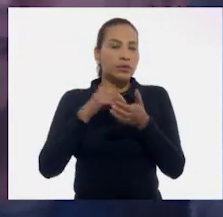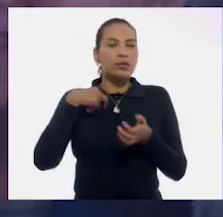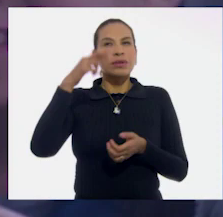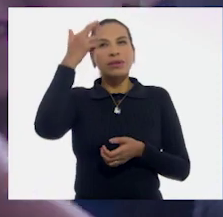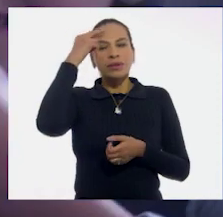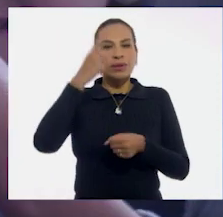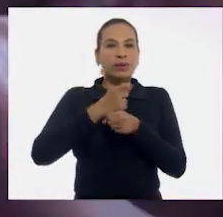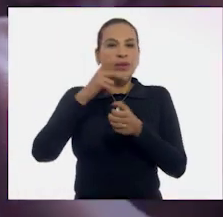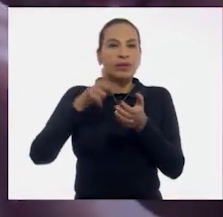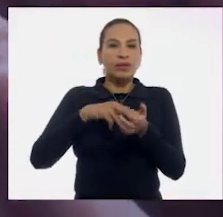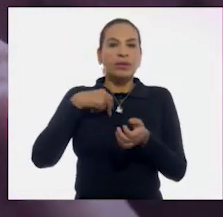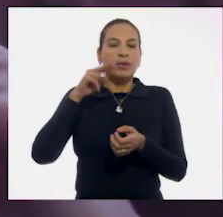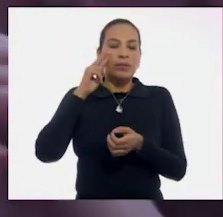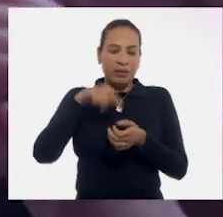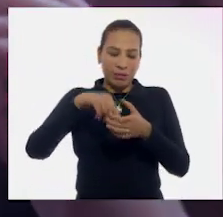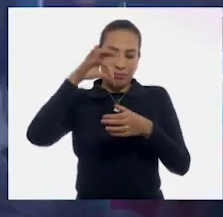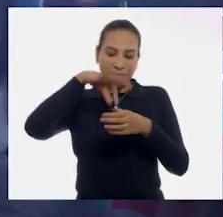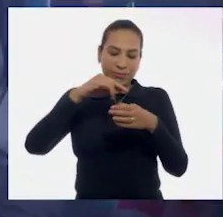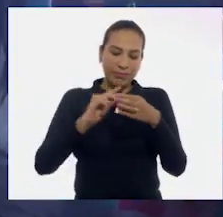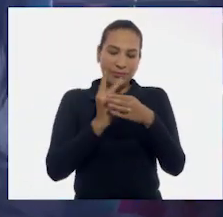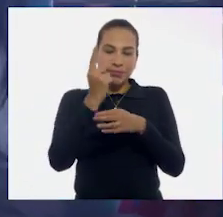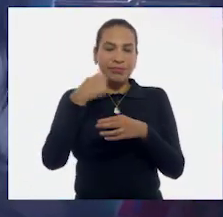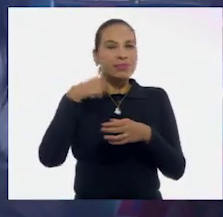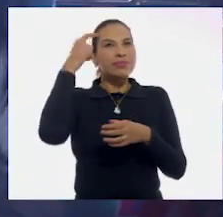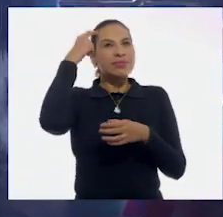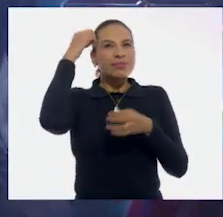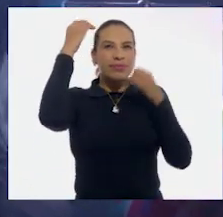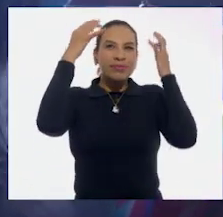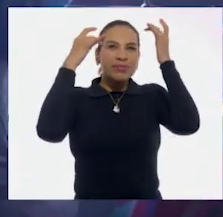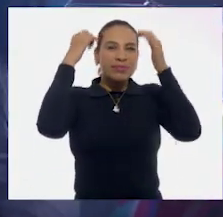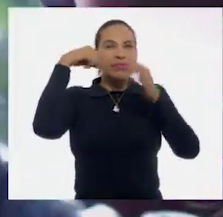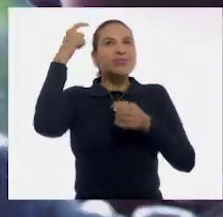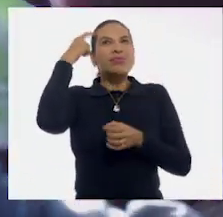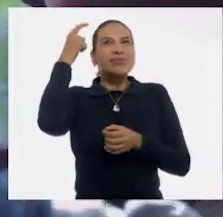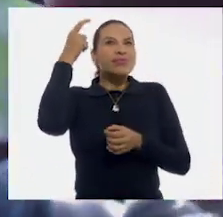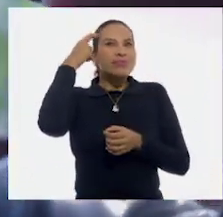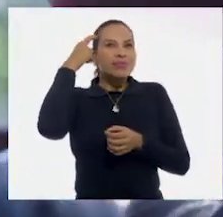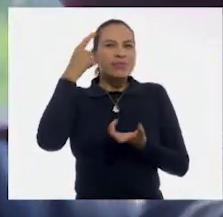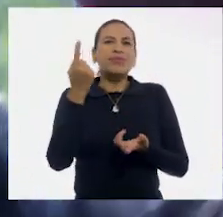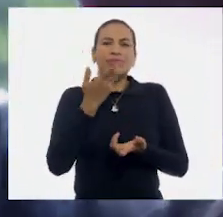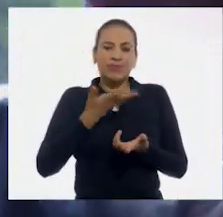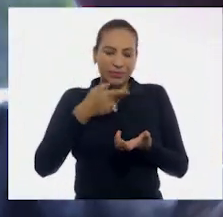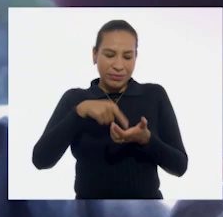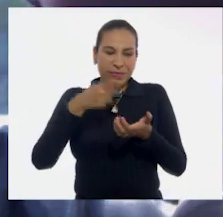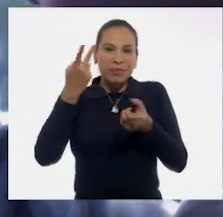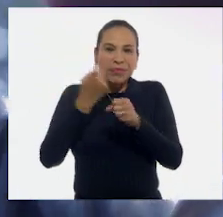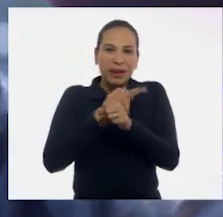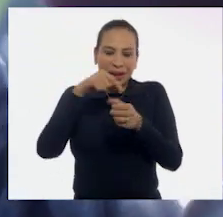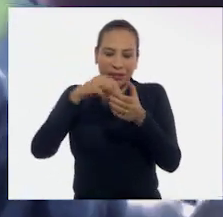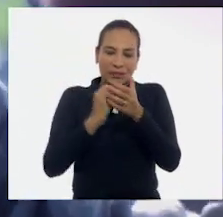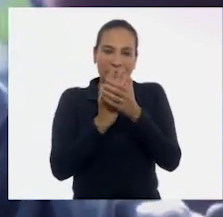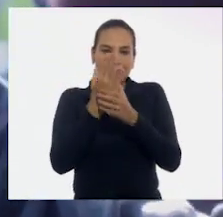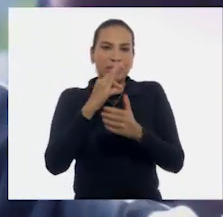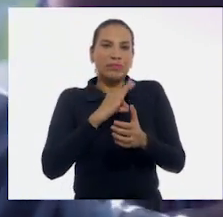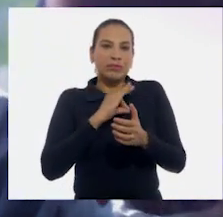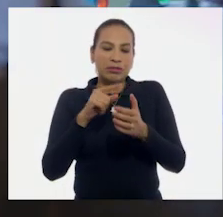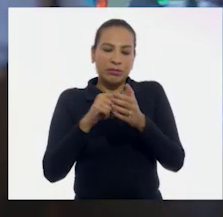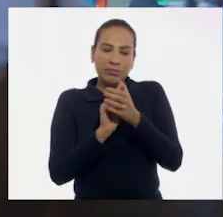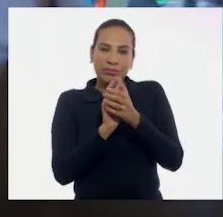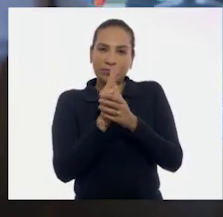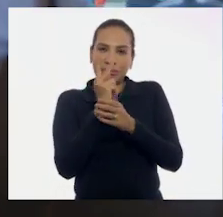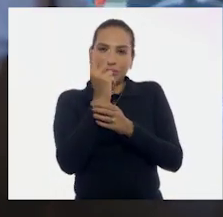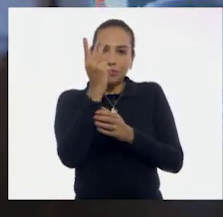recuerdo la primera vez que vi germinar una plantita y en mi cabeza solo podía pensar qué tenía que pasar en él para que pudiera